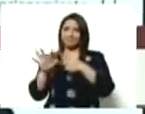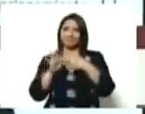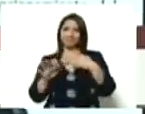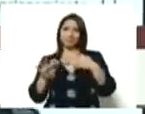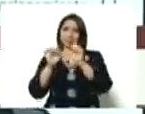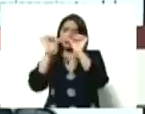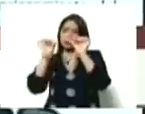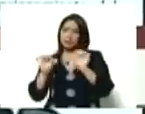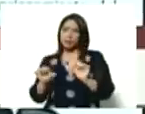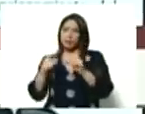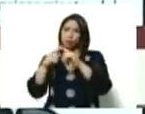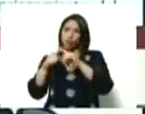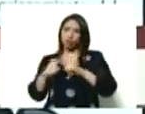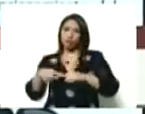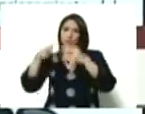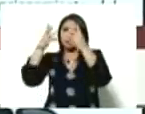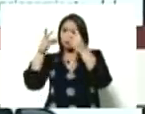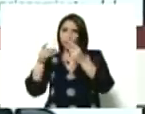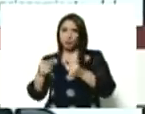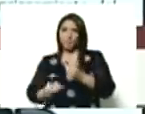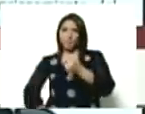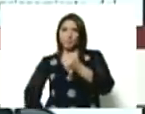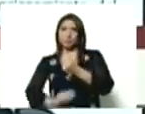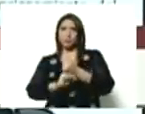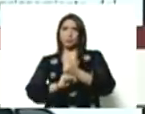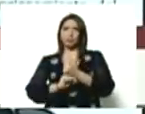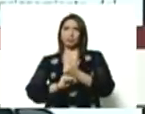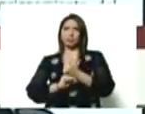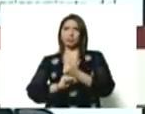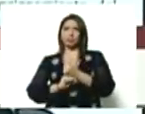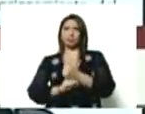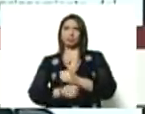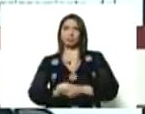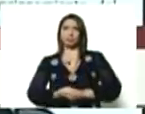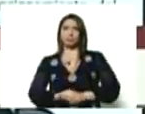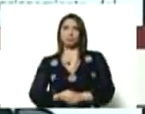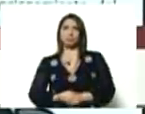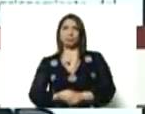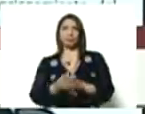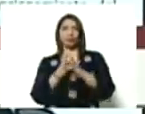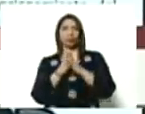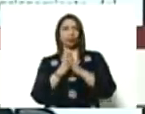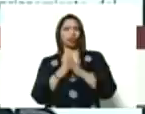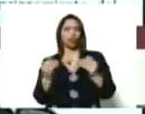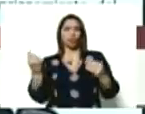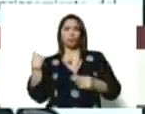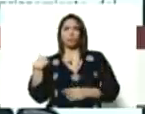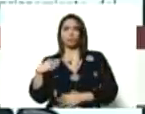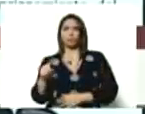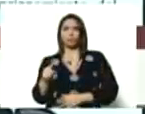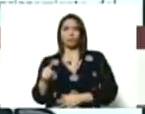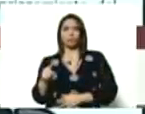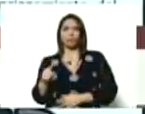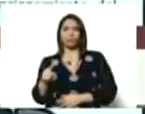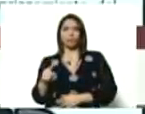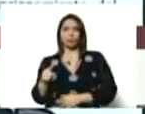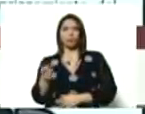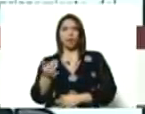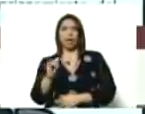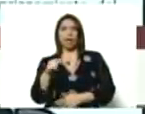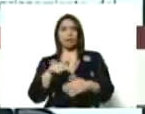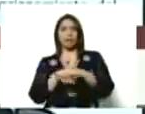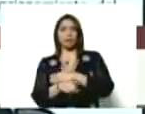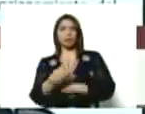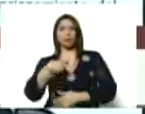sistema de totalización está basado en todo lo correspondiente a lo que está en nuestra Constitución de la